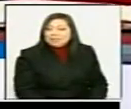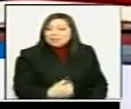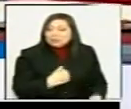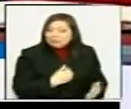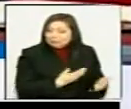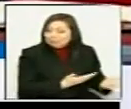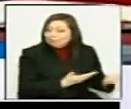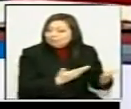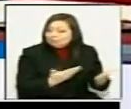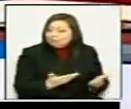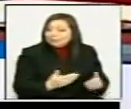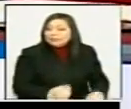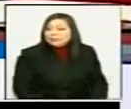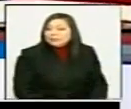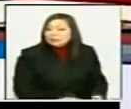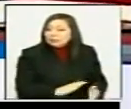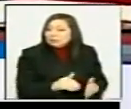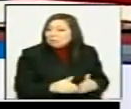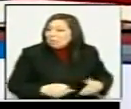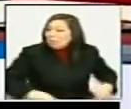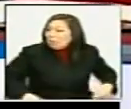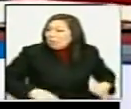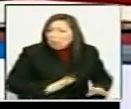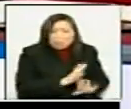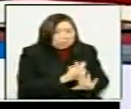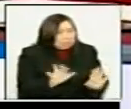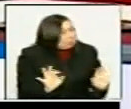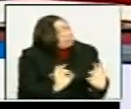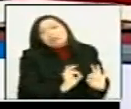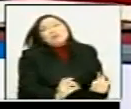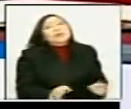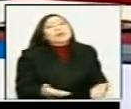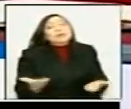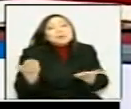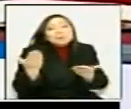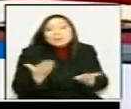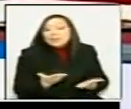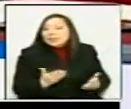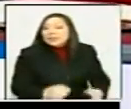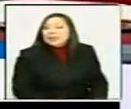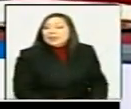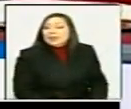Invitado con los gastos pagados por ellos, e invitado